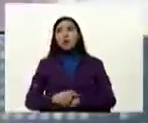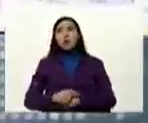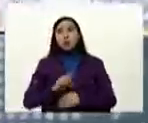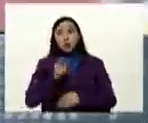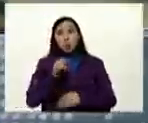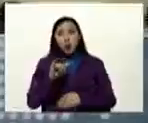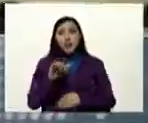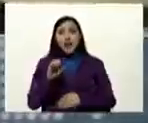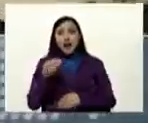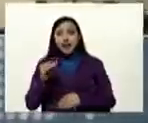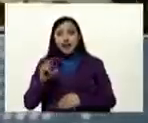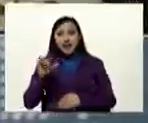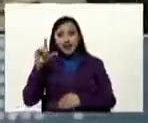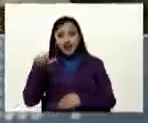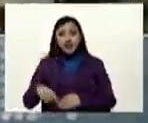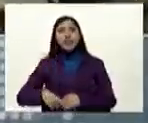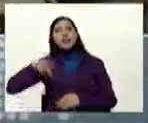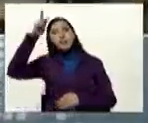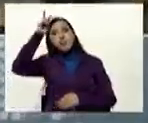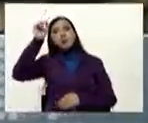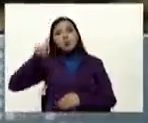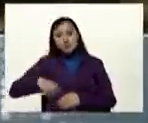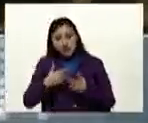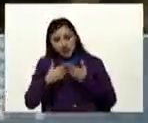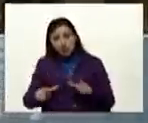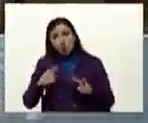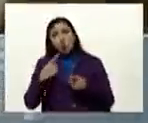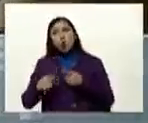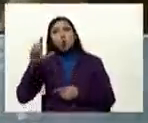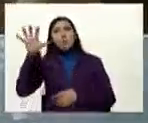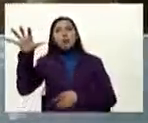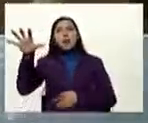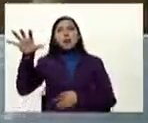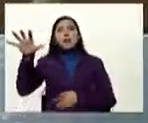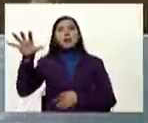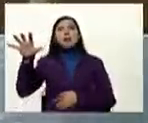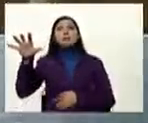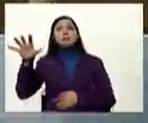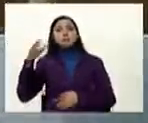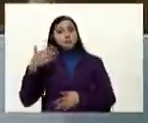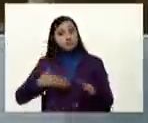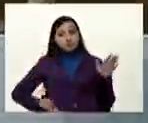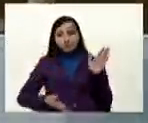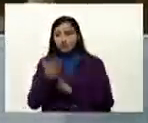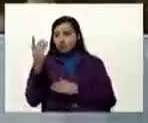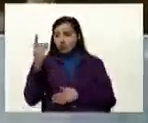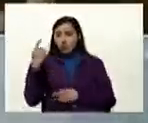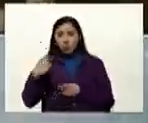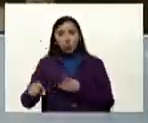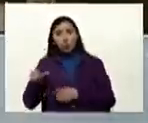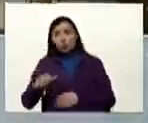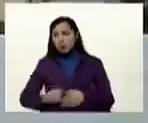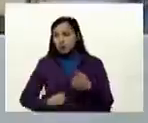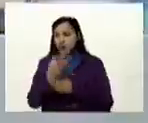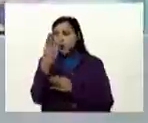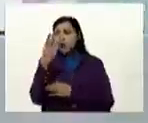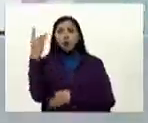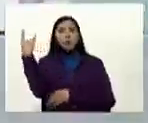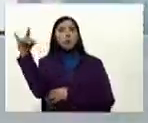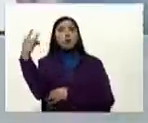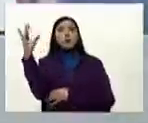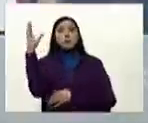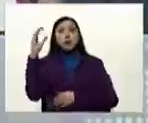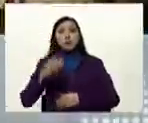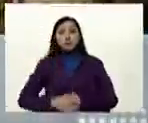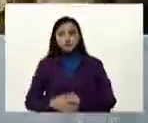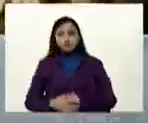a liberar al Perú, de allí se fue a liberar el Alto Perú y a fundar Bolivia.